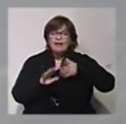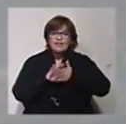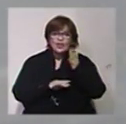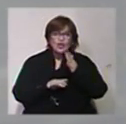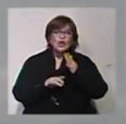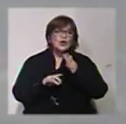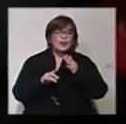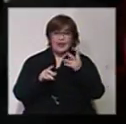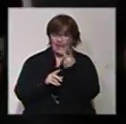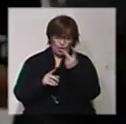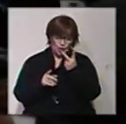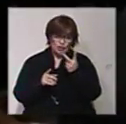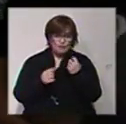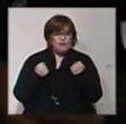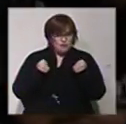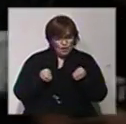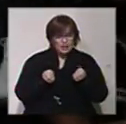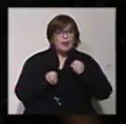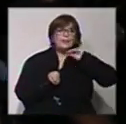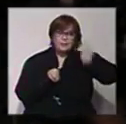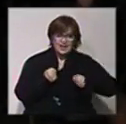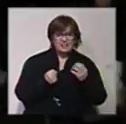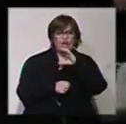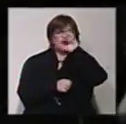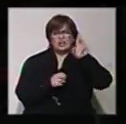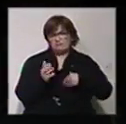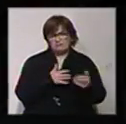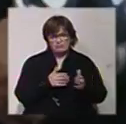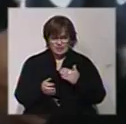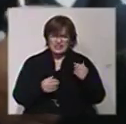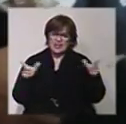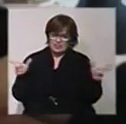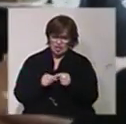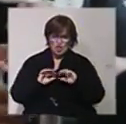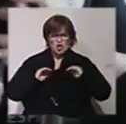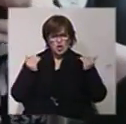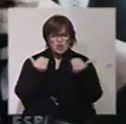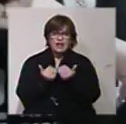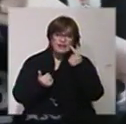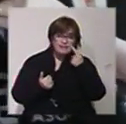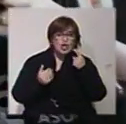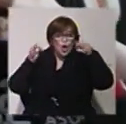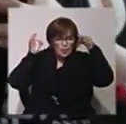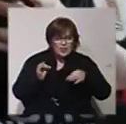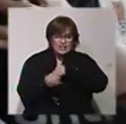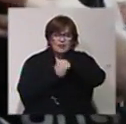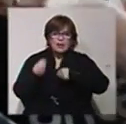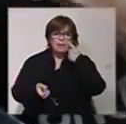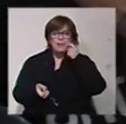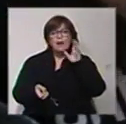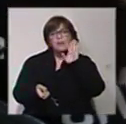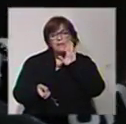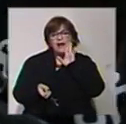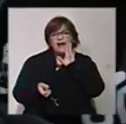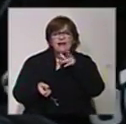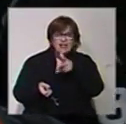me pasó las dos, la de Fortaleza cuando Uruguay perdió con Costa Rica, que salí del estadio y la primera imagen que vi fue una familia completa. Fue padre, madre y los dos hijos sentados en un cordón de la